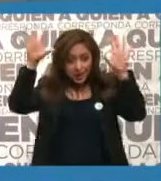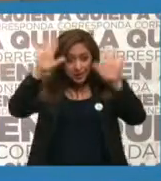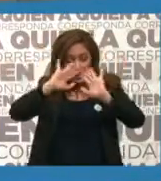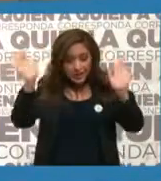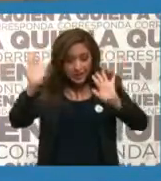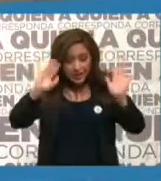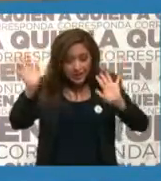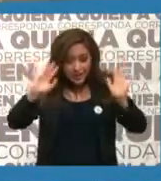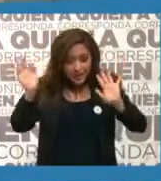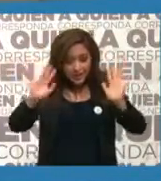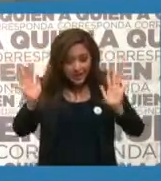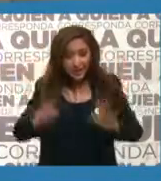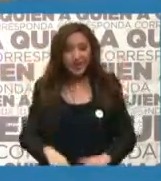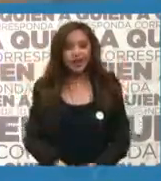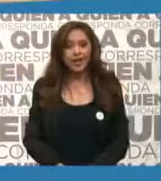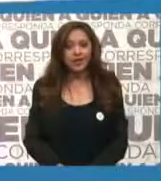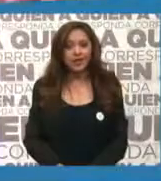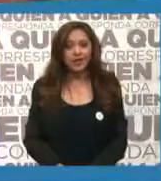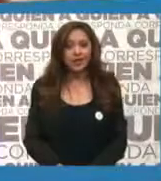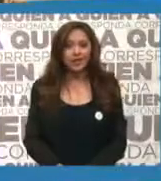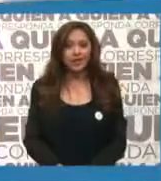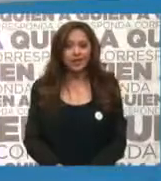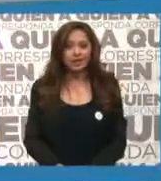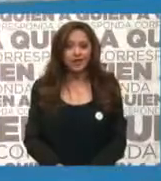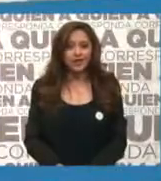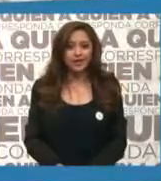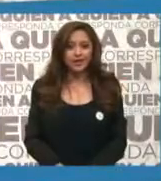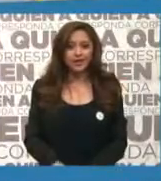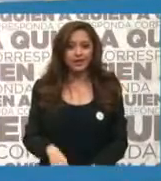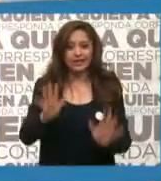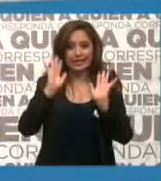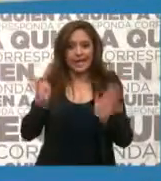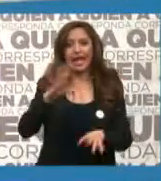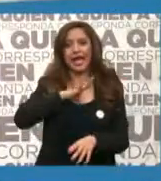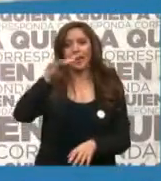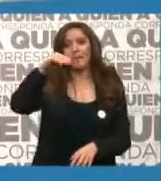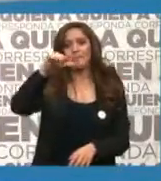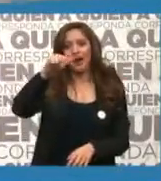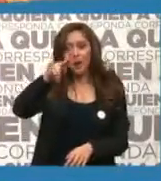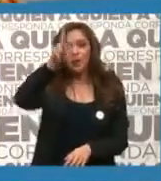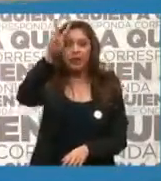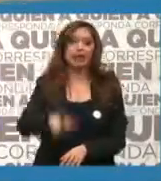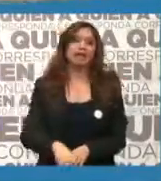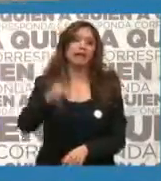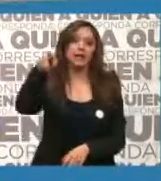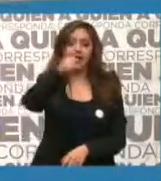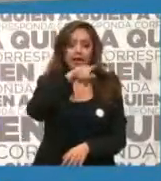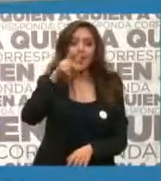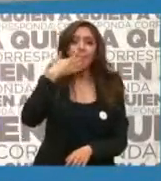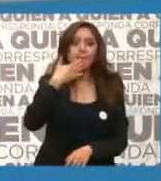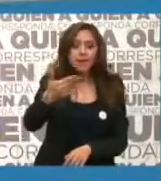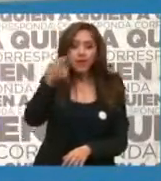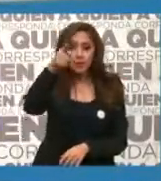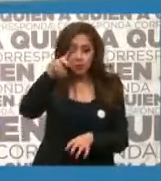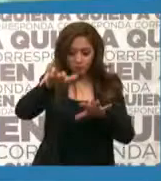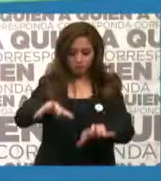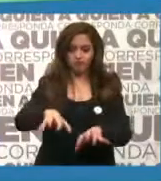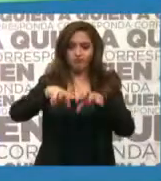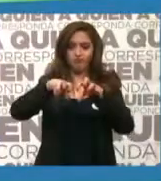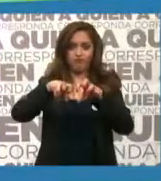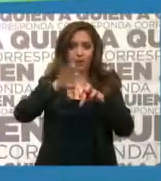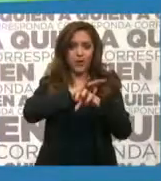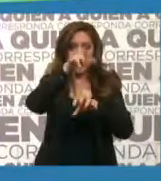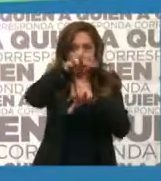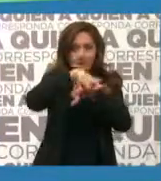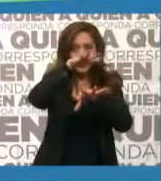¿Ya? ¡No, pero eso! No. Oye, Mau, qué bueno que no te cortaste las uñas de los pies. Te pudiste agarrar al techo.